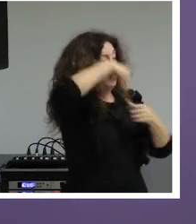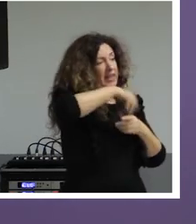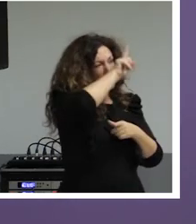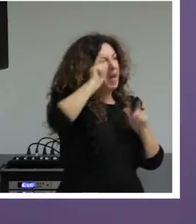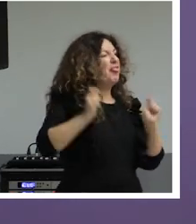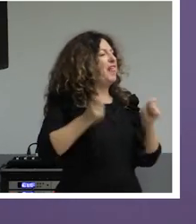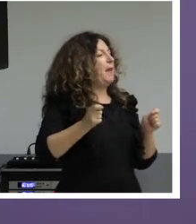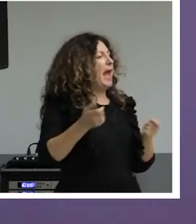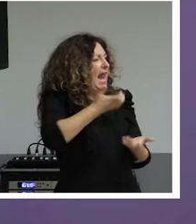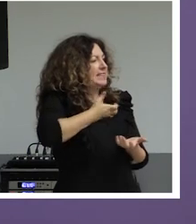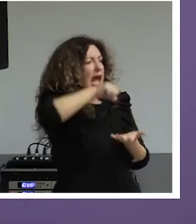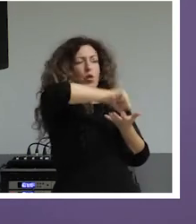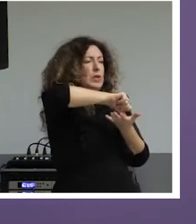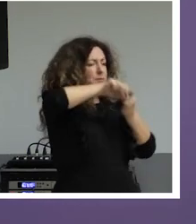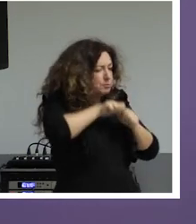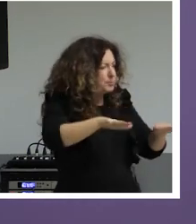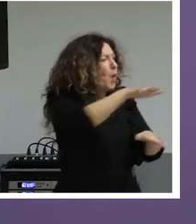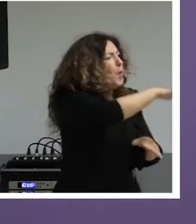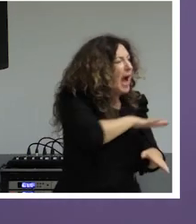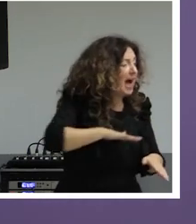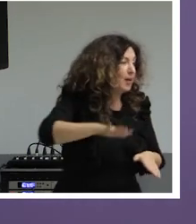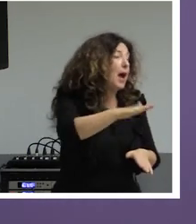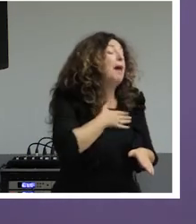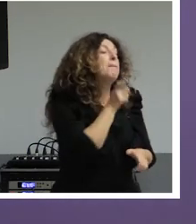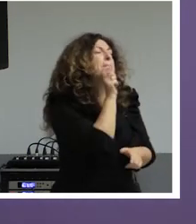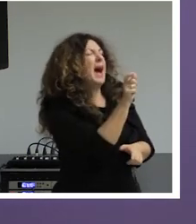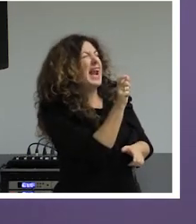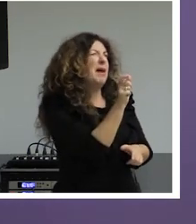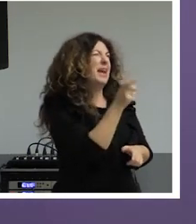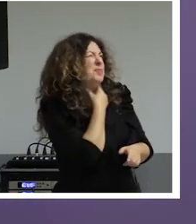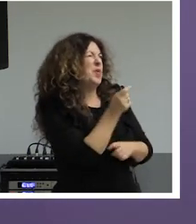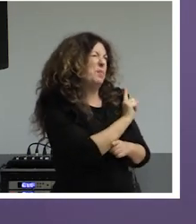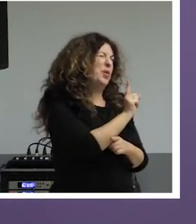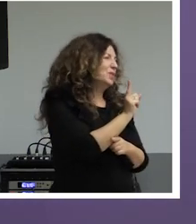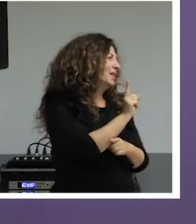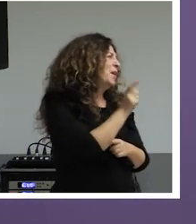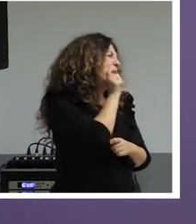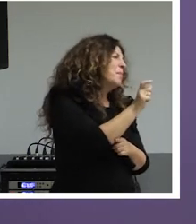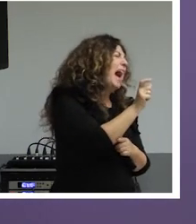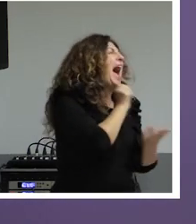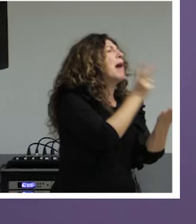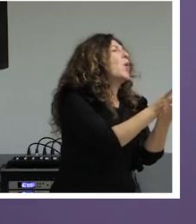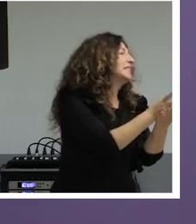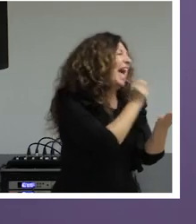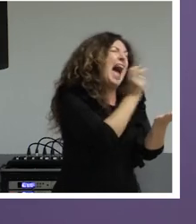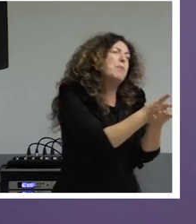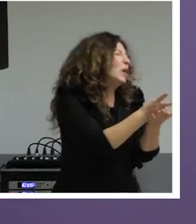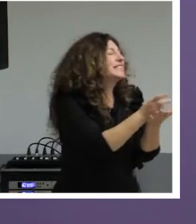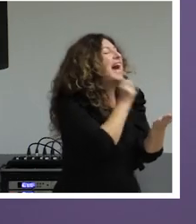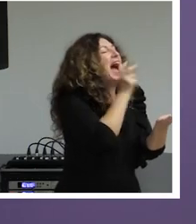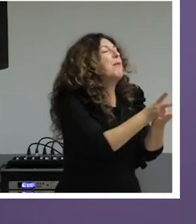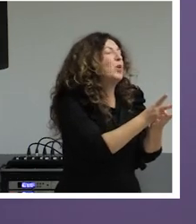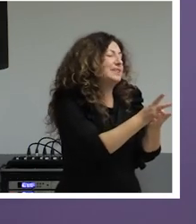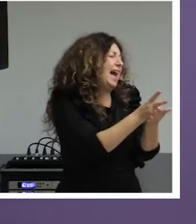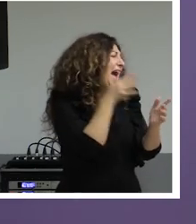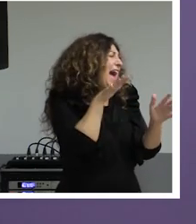que Es evidente y creo que para conseguir esta descentralización del poder de Cibeles en los